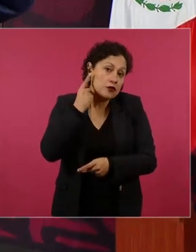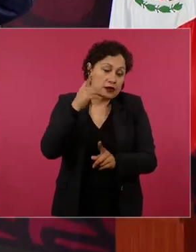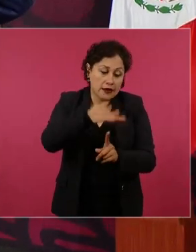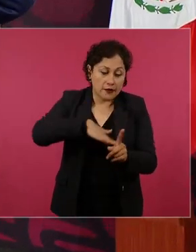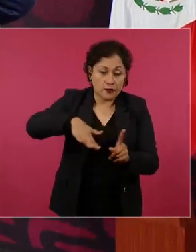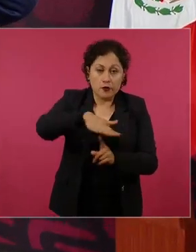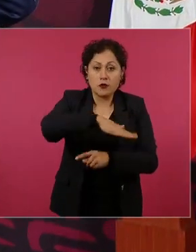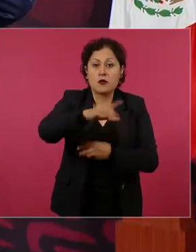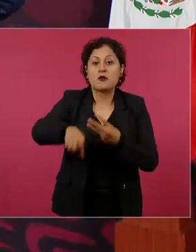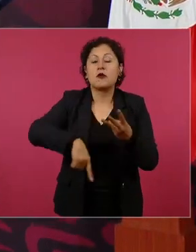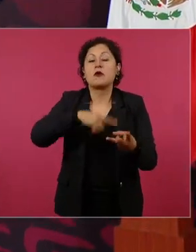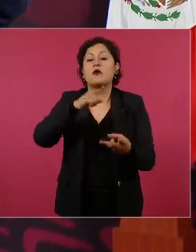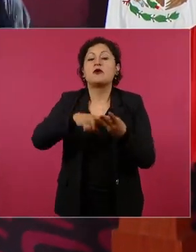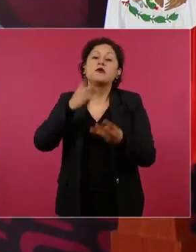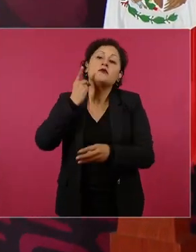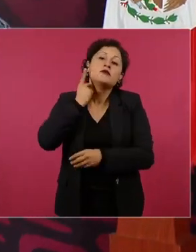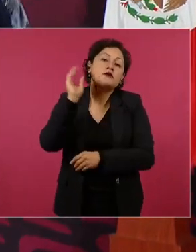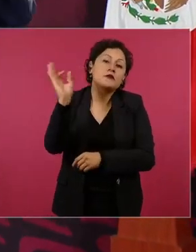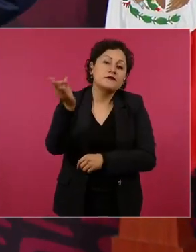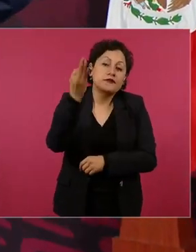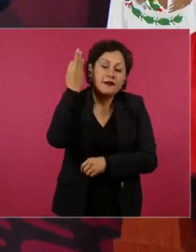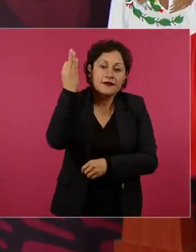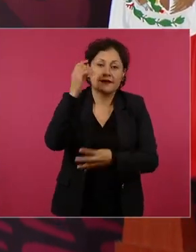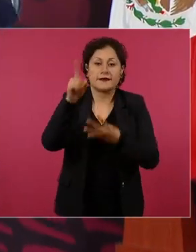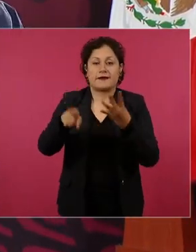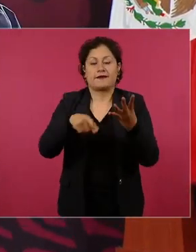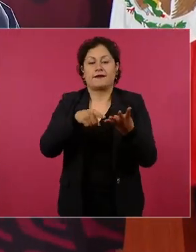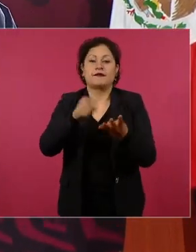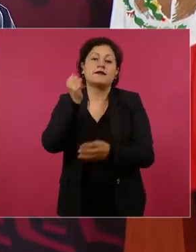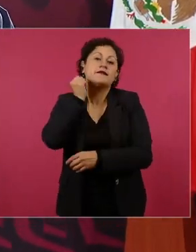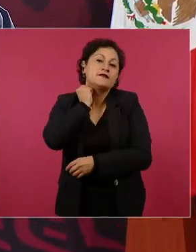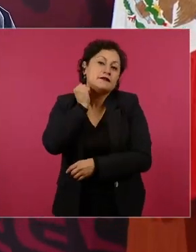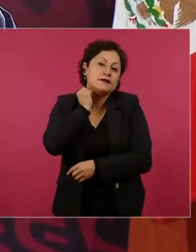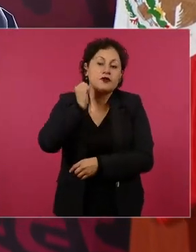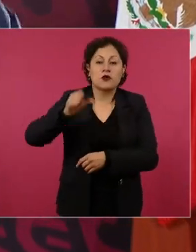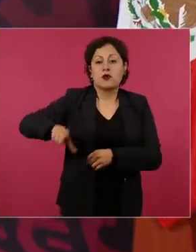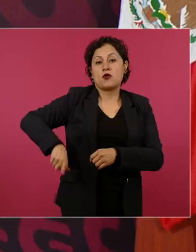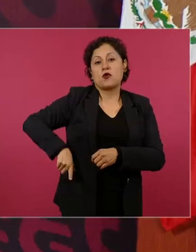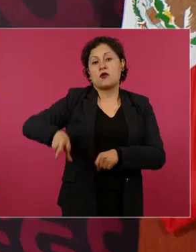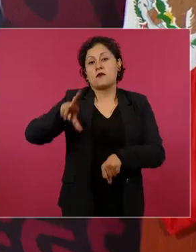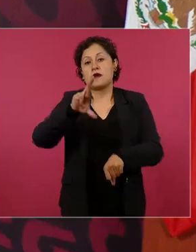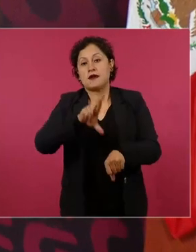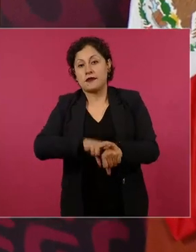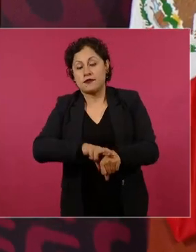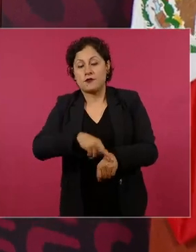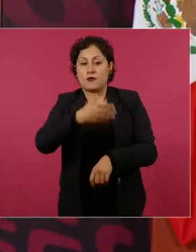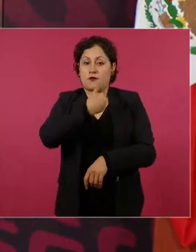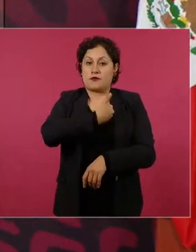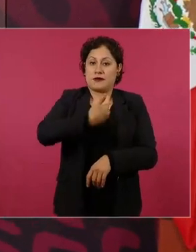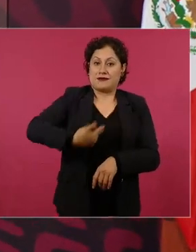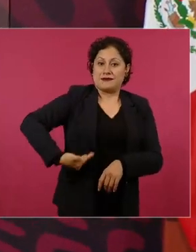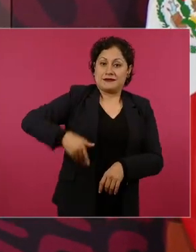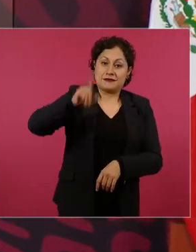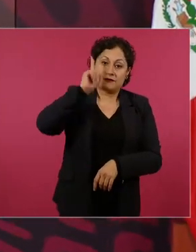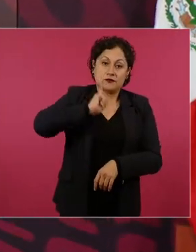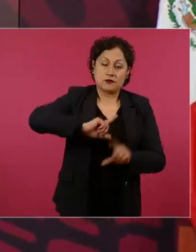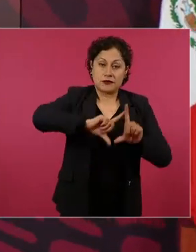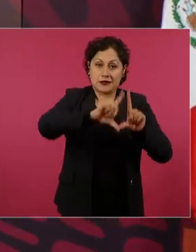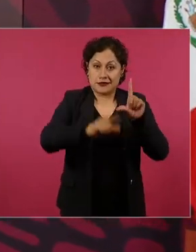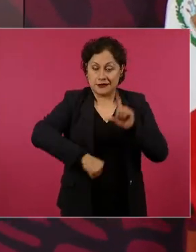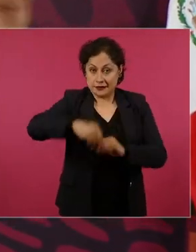federales, senadores, gobernadores, la presidenta de la República,